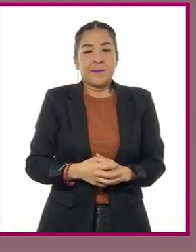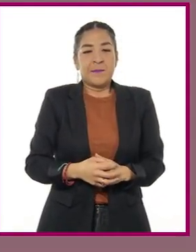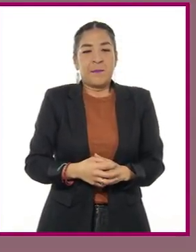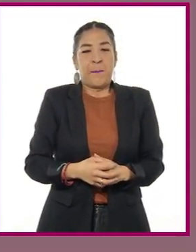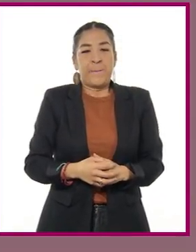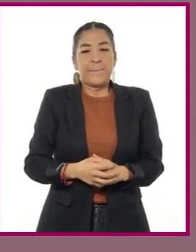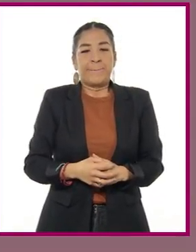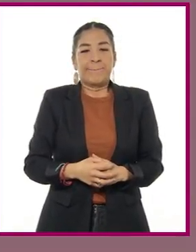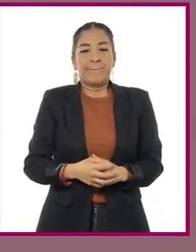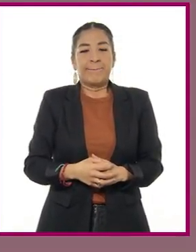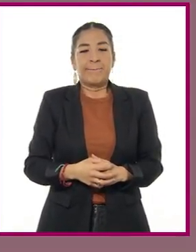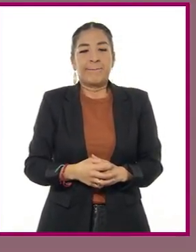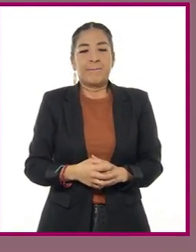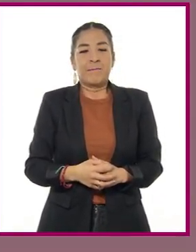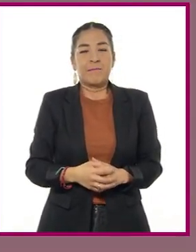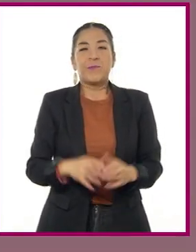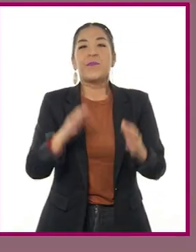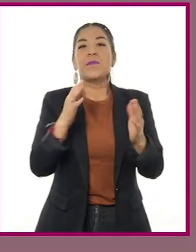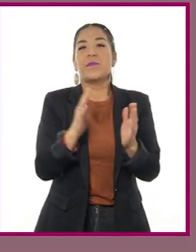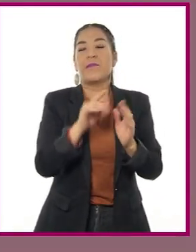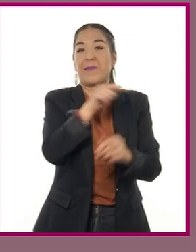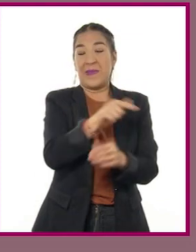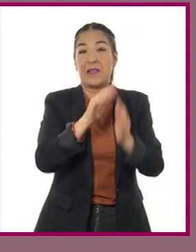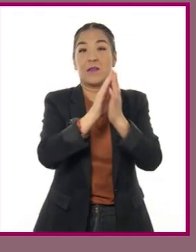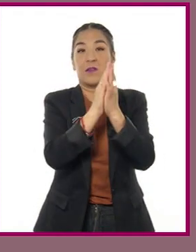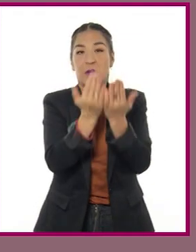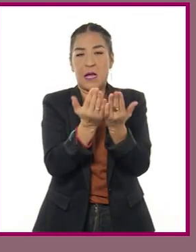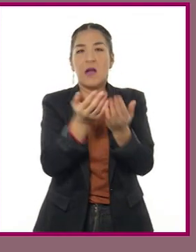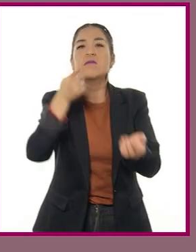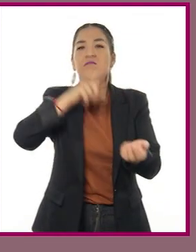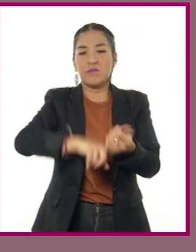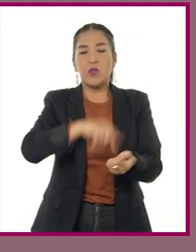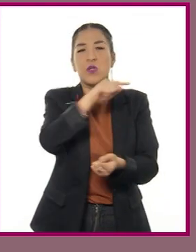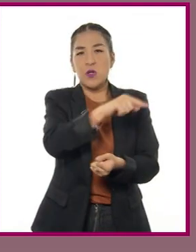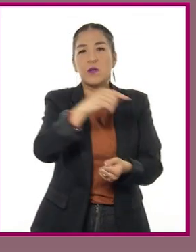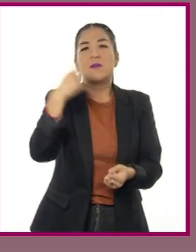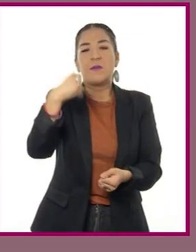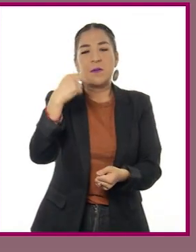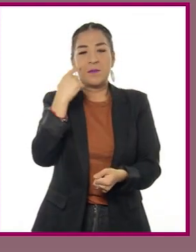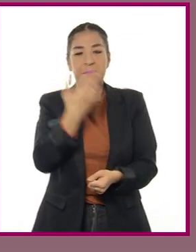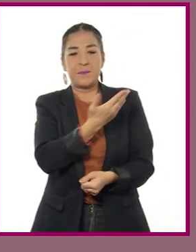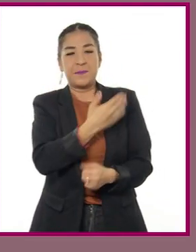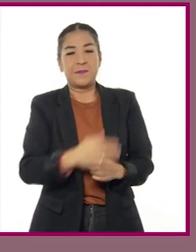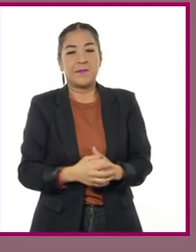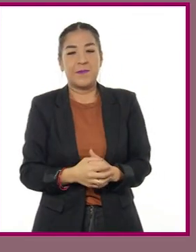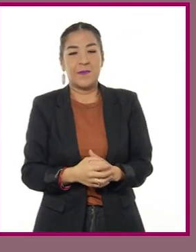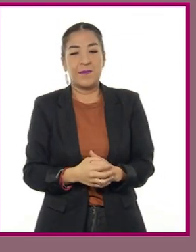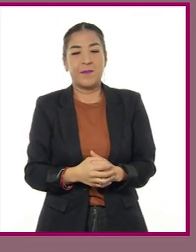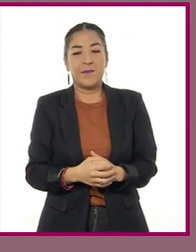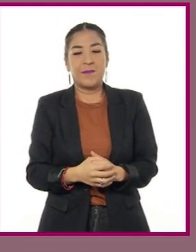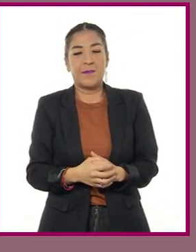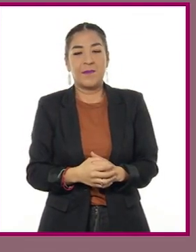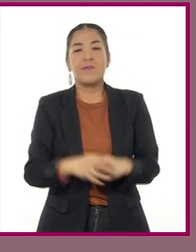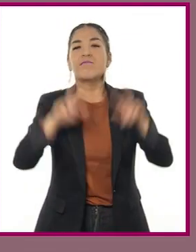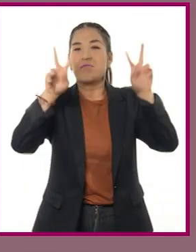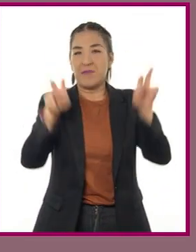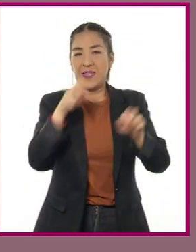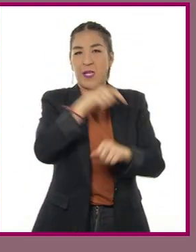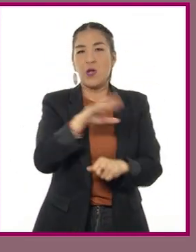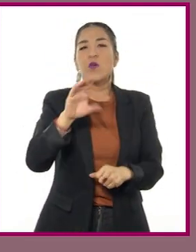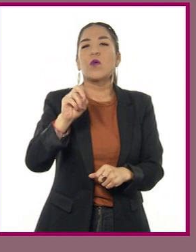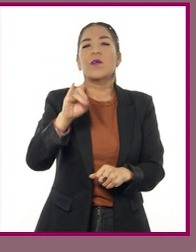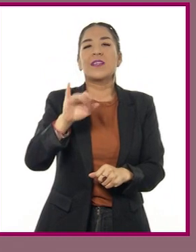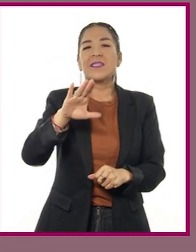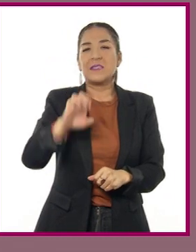Códice Florentino es también conocido como Historia General de las Cosas de la Nueva España. Fue escrito por